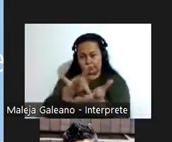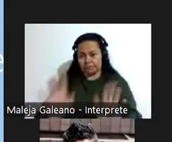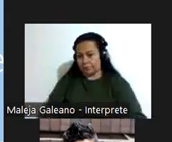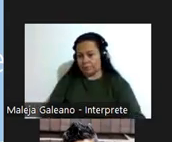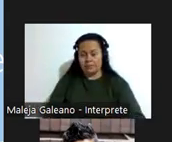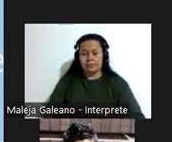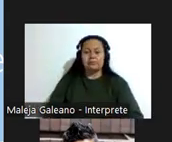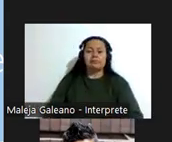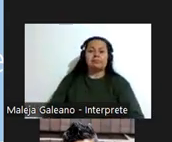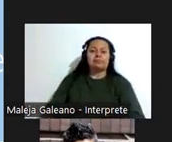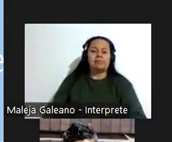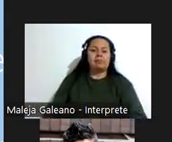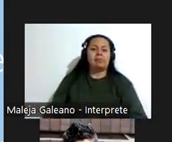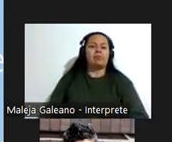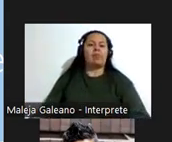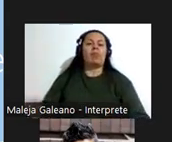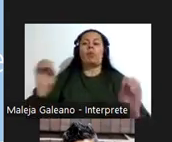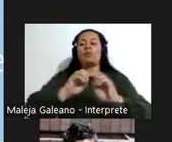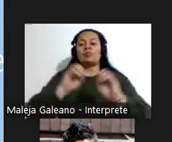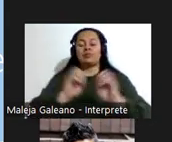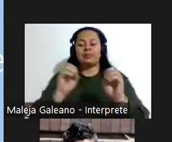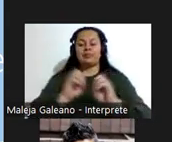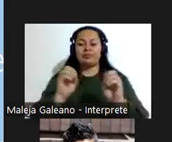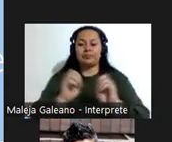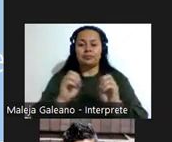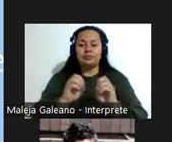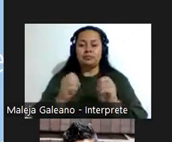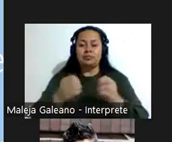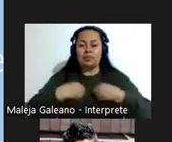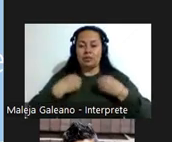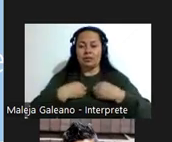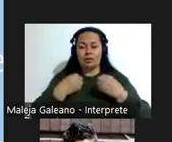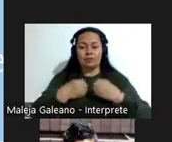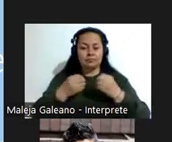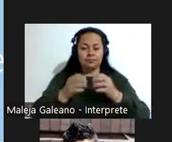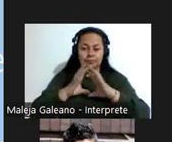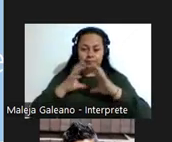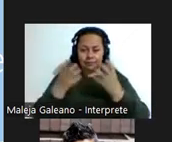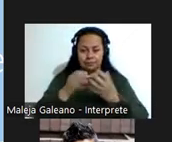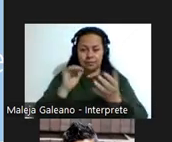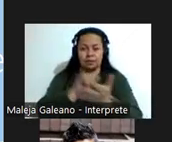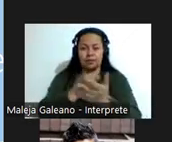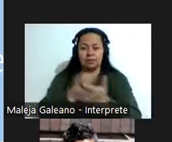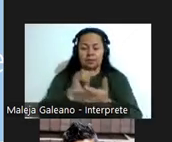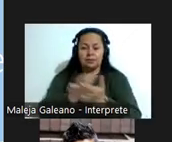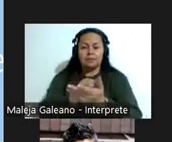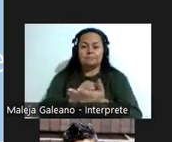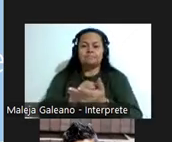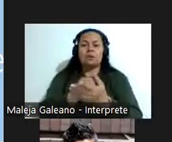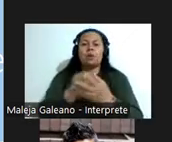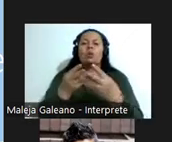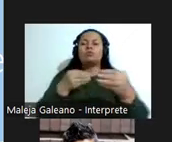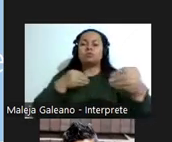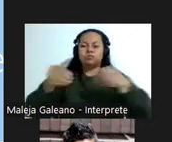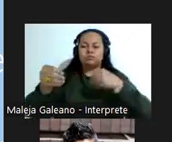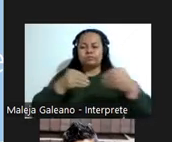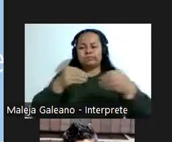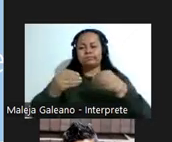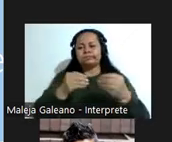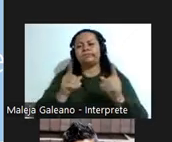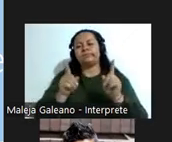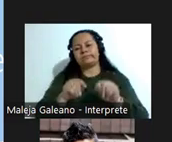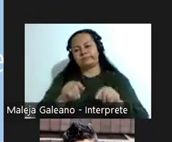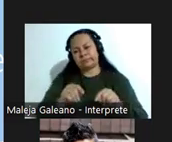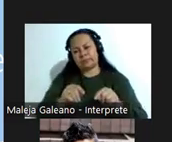¿O acaso, pues, no es eso lo que nos hace habitar el mundo como es, ¿no? Esa fragilidad. Y